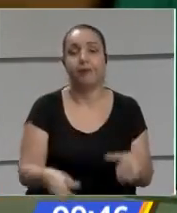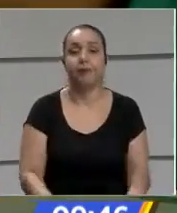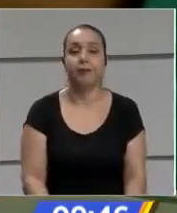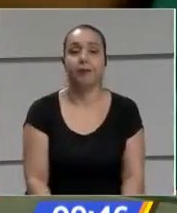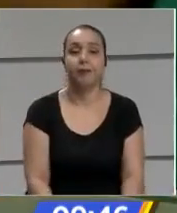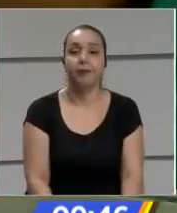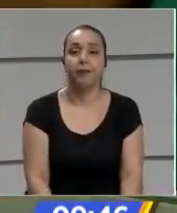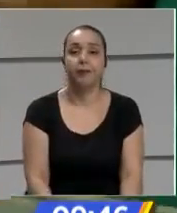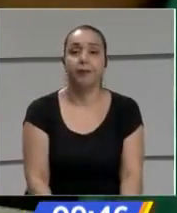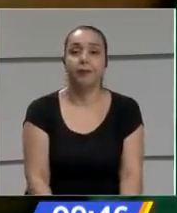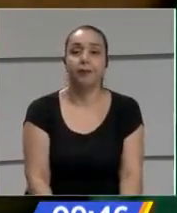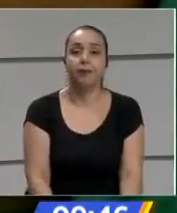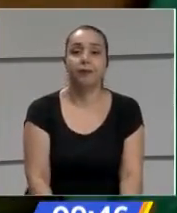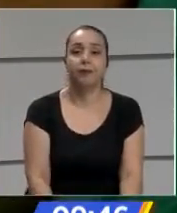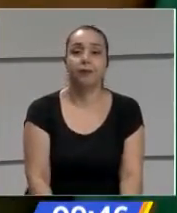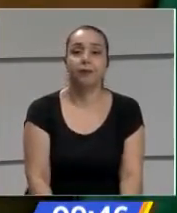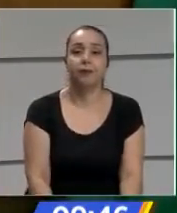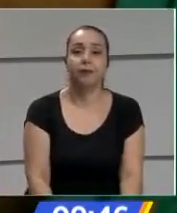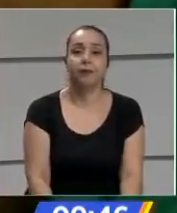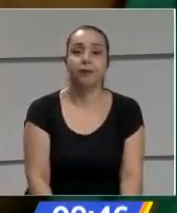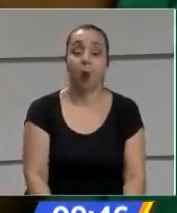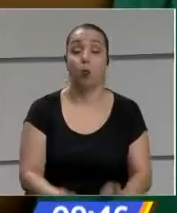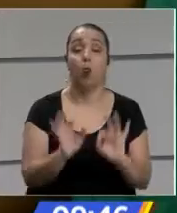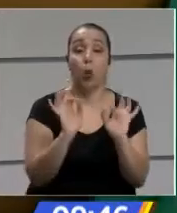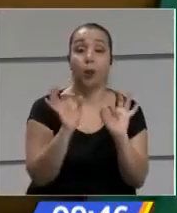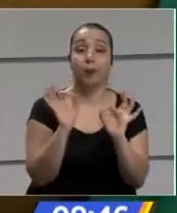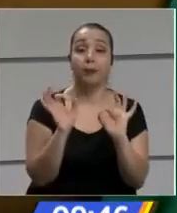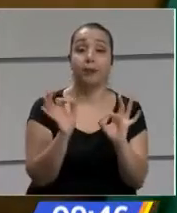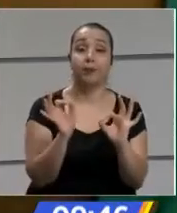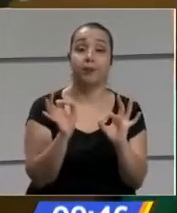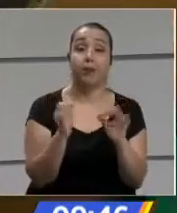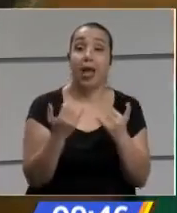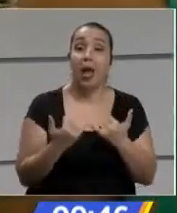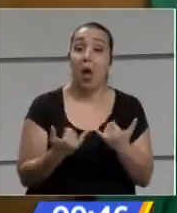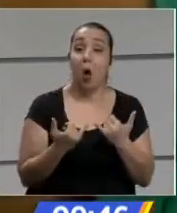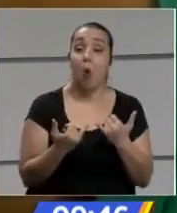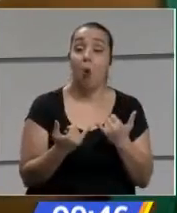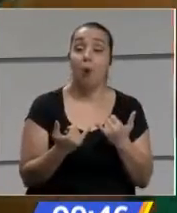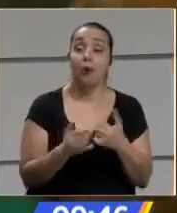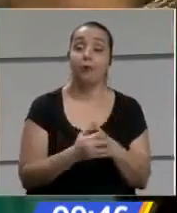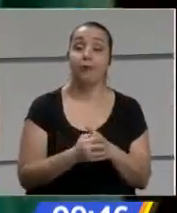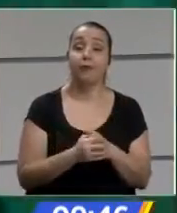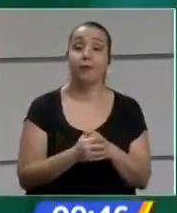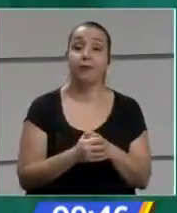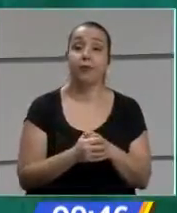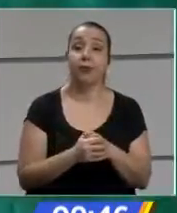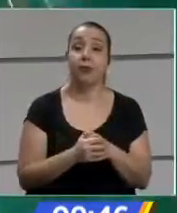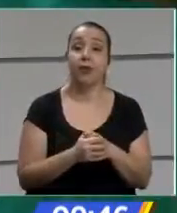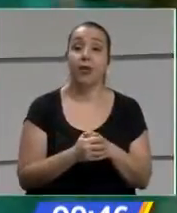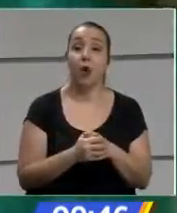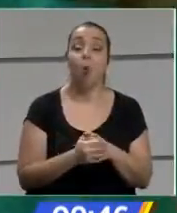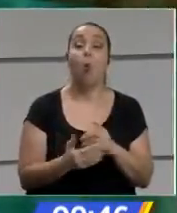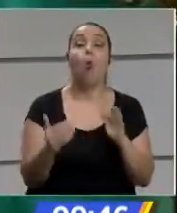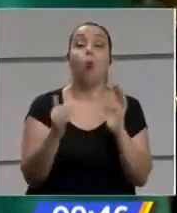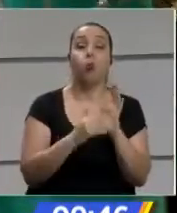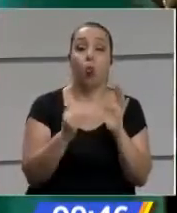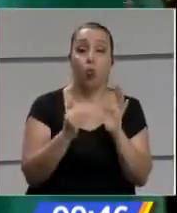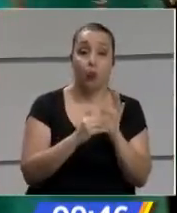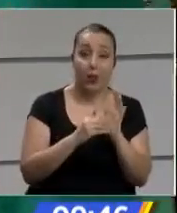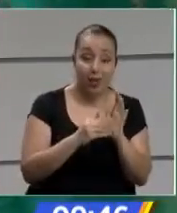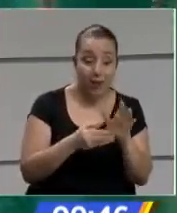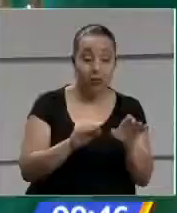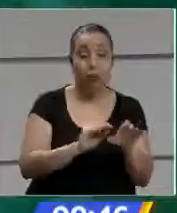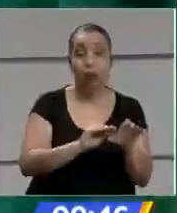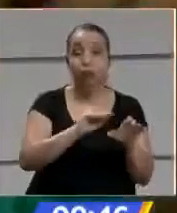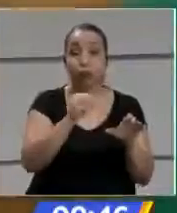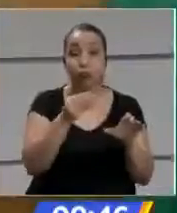y le cortamos ese sobrante. Muy bien. Okay. Ahora... la vamos a volver a doblar, la vamos a